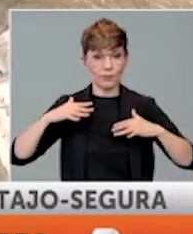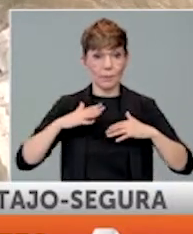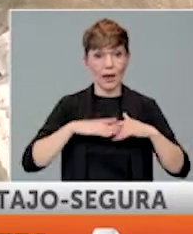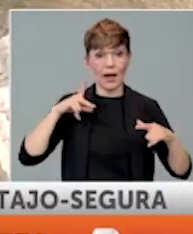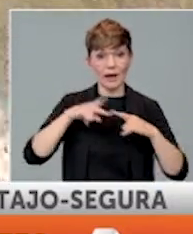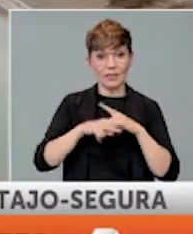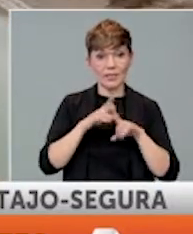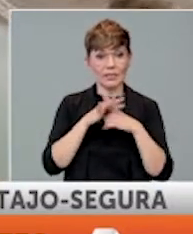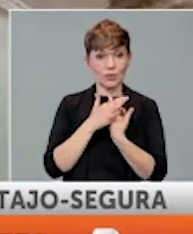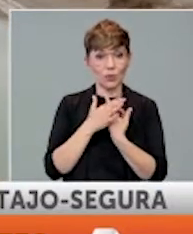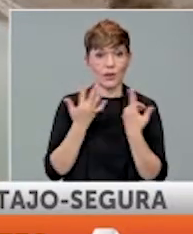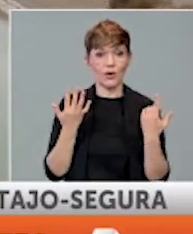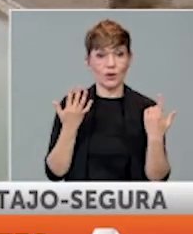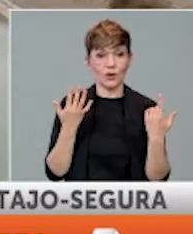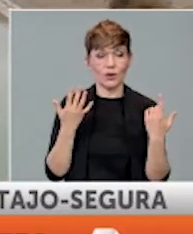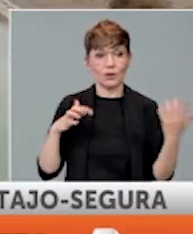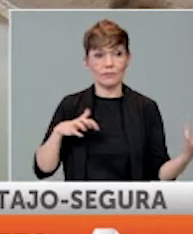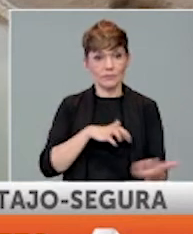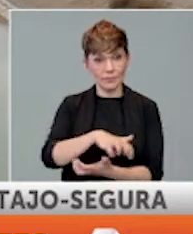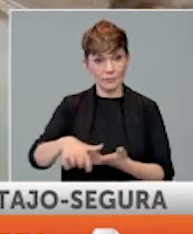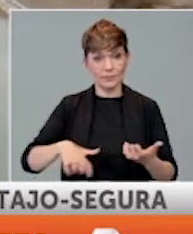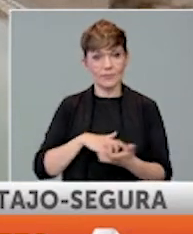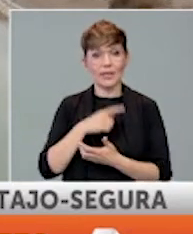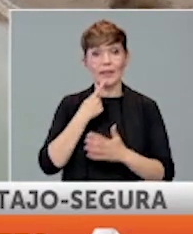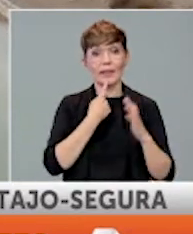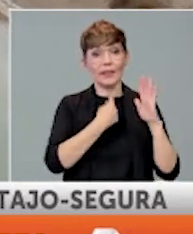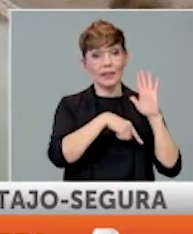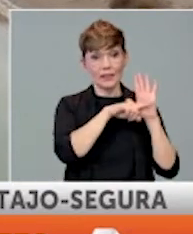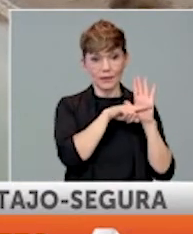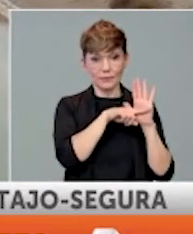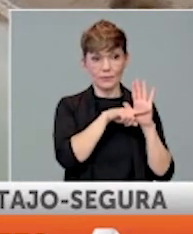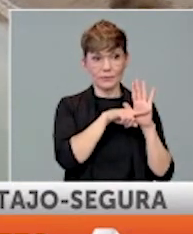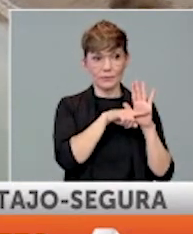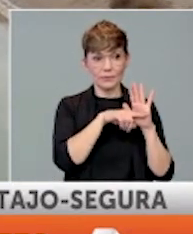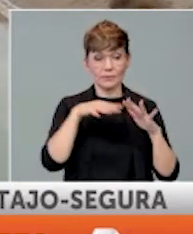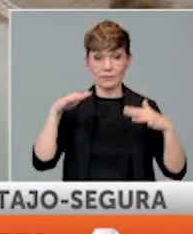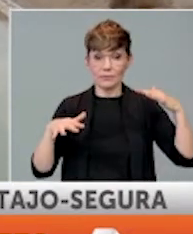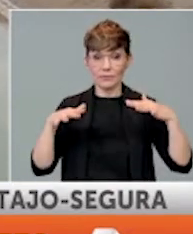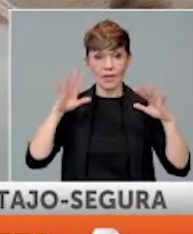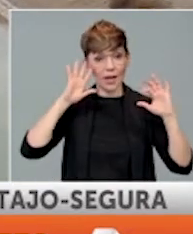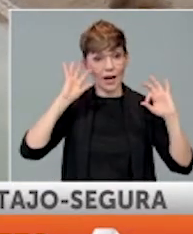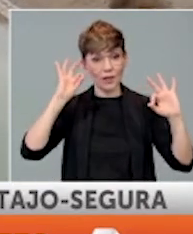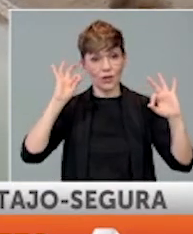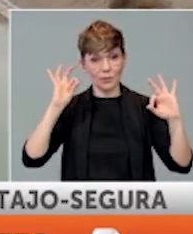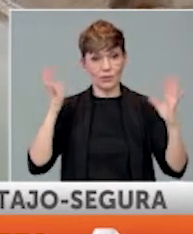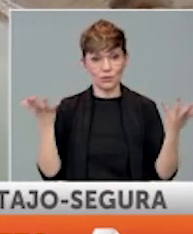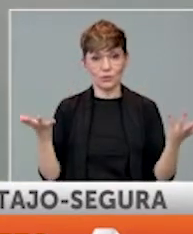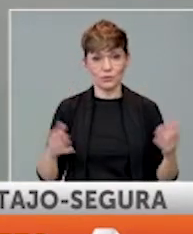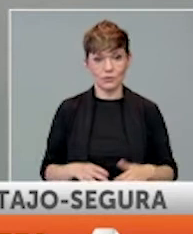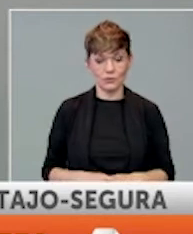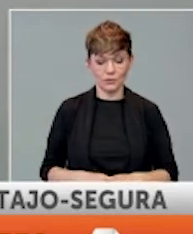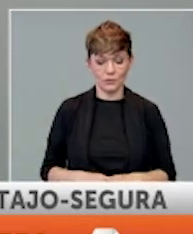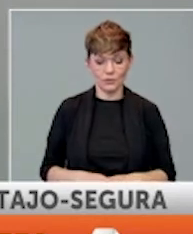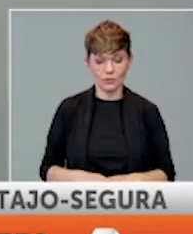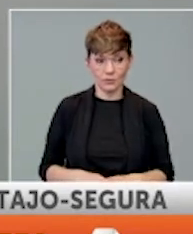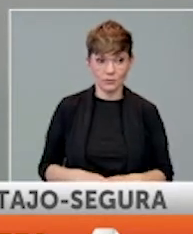excepcionalidad como es el nivel 3. Eso es lo que se adujo, ¿no? Esos fueron los racionamientos que se dieron, ¿no? Eso